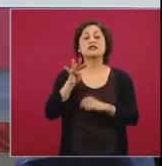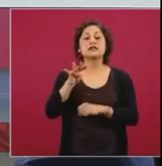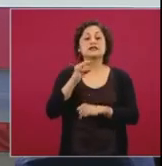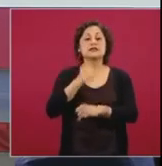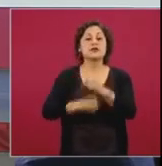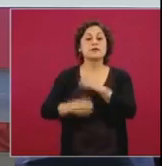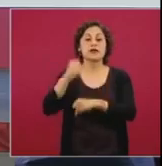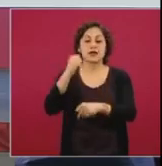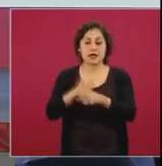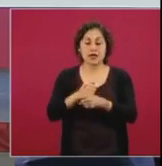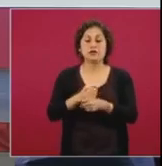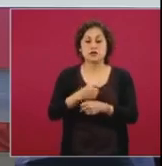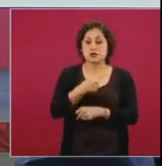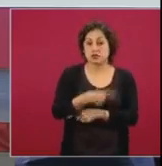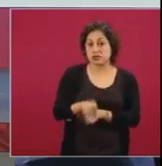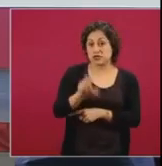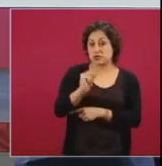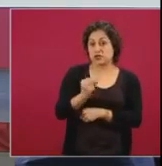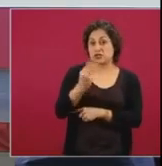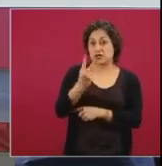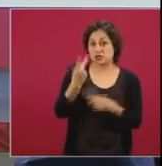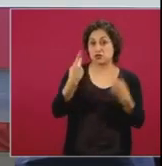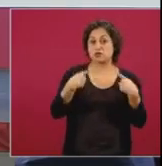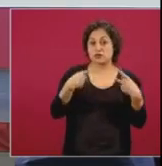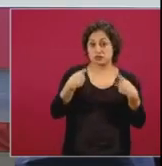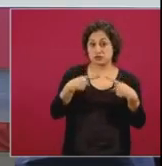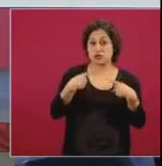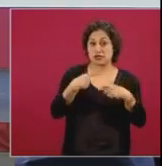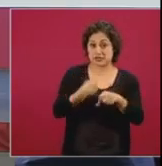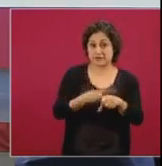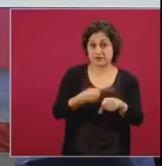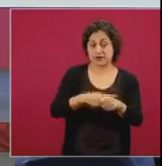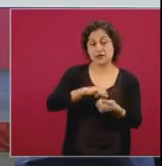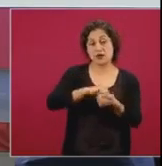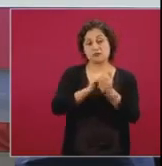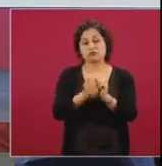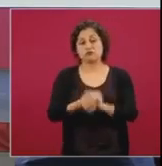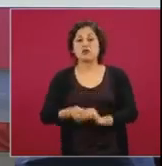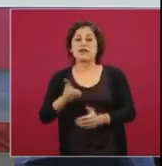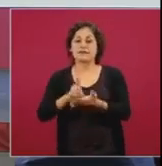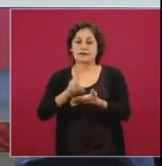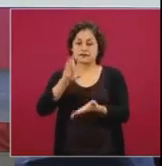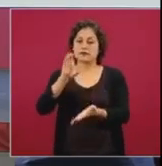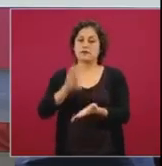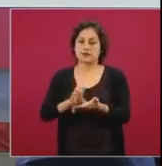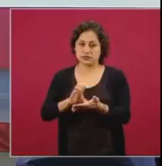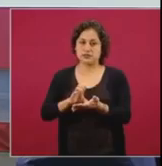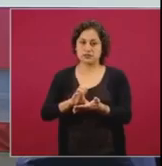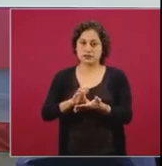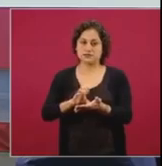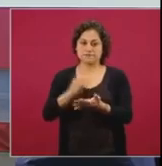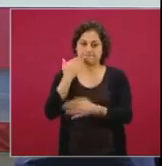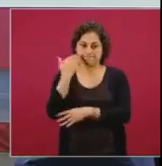de esos 182, con discapacidad grado 2, lamentablemente. ¿Me das la siguiente, por favor?